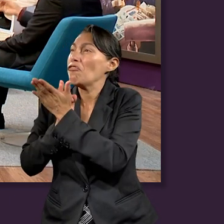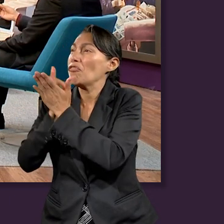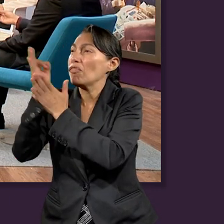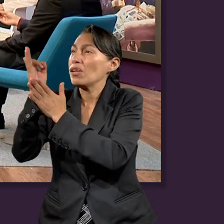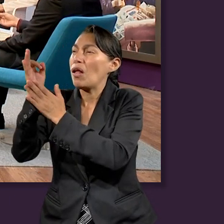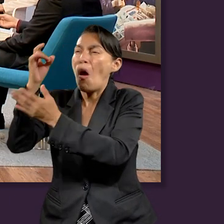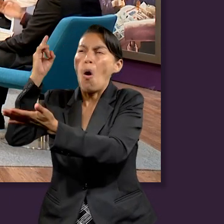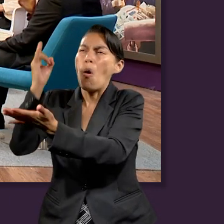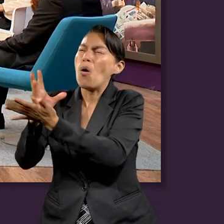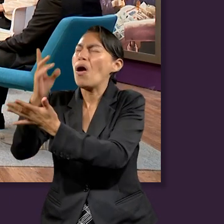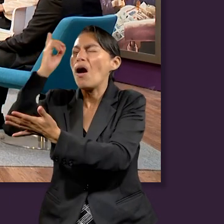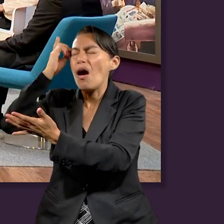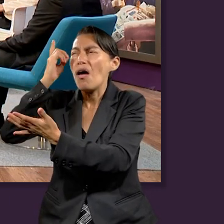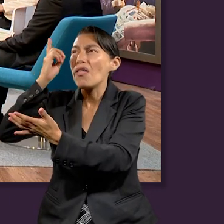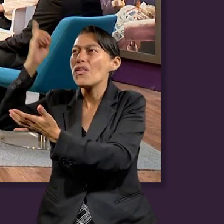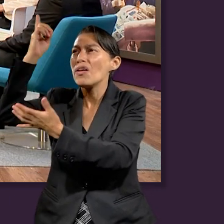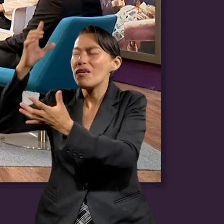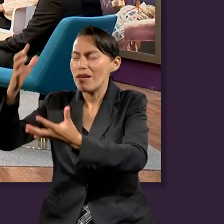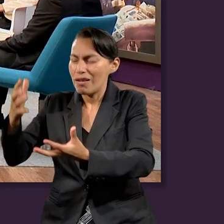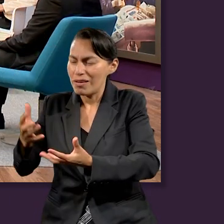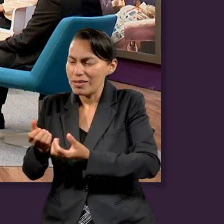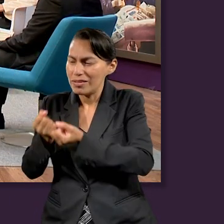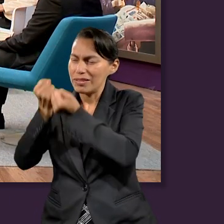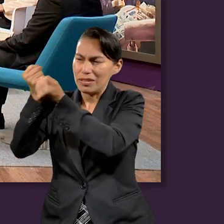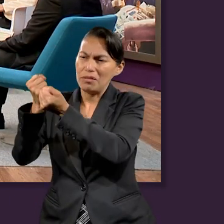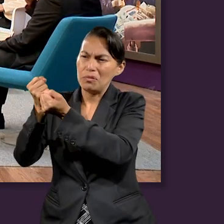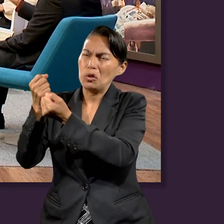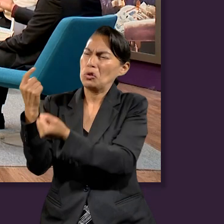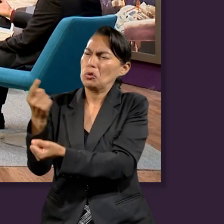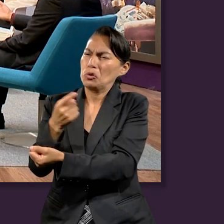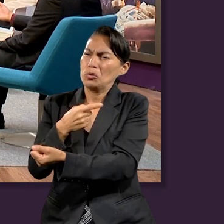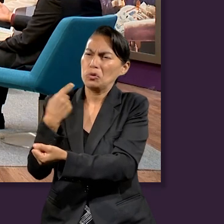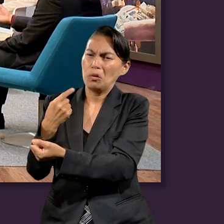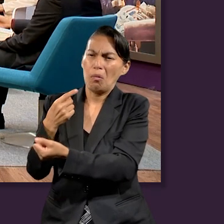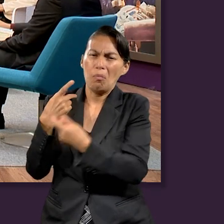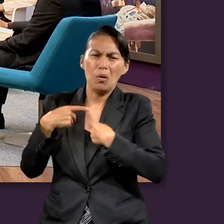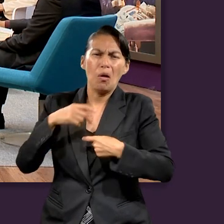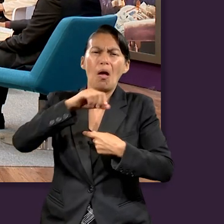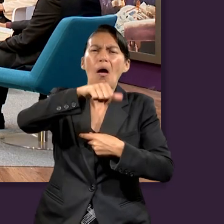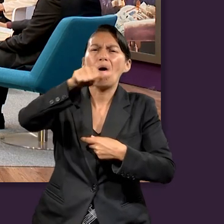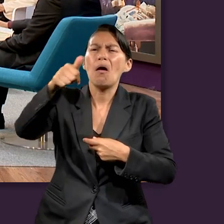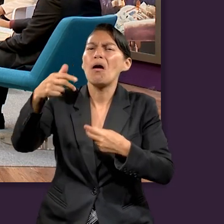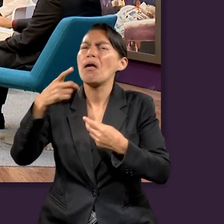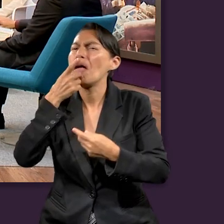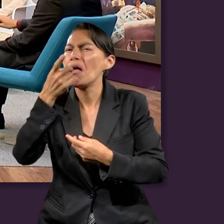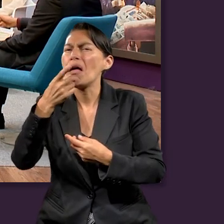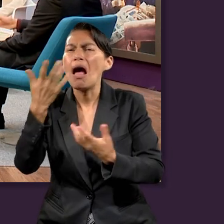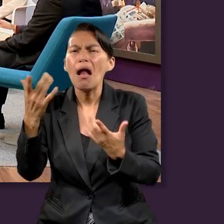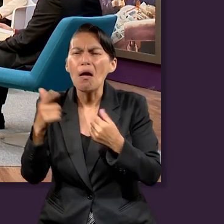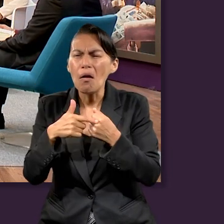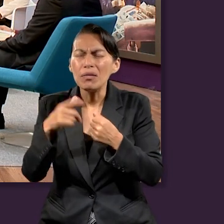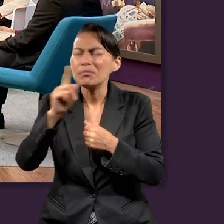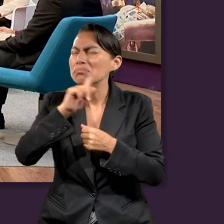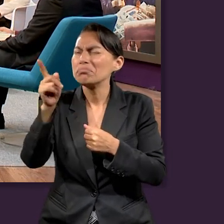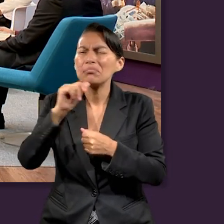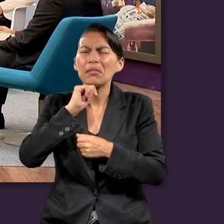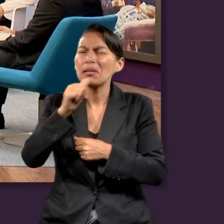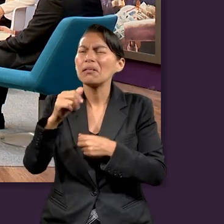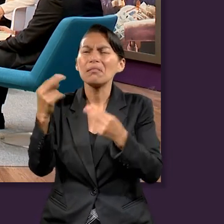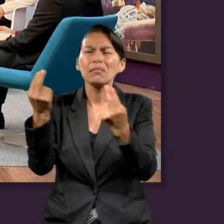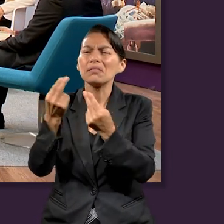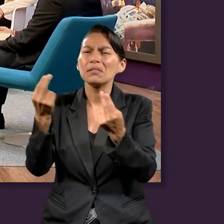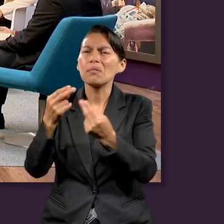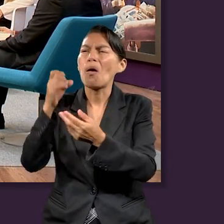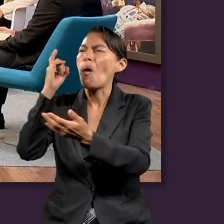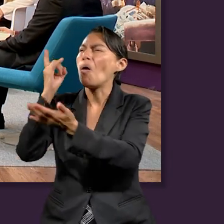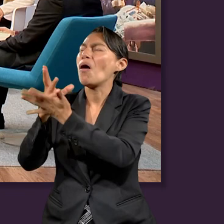creer que únicamente Dios es nuestro intercesor. Es el que podemos ir libremente sin necesidad de intermediarios. Es bien